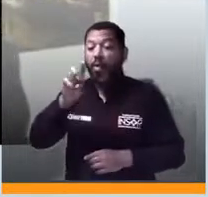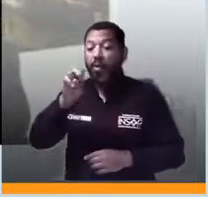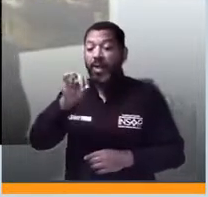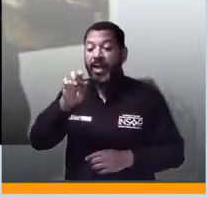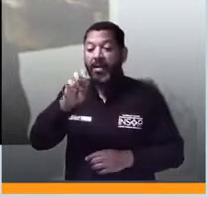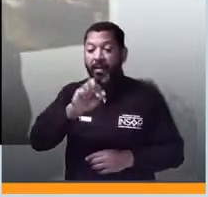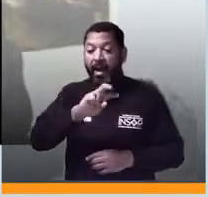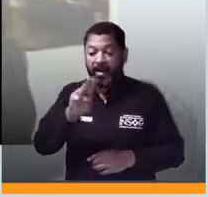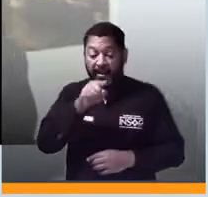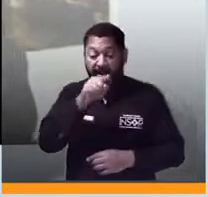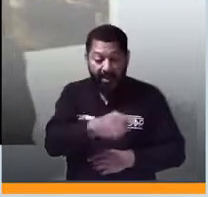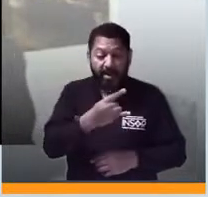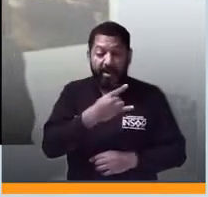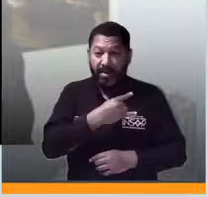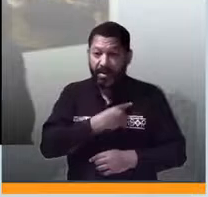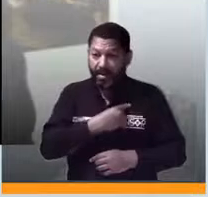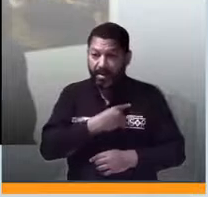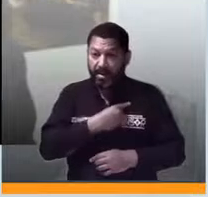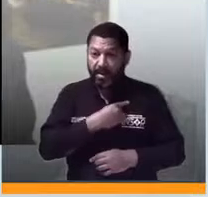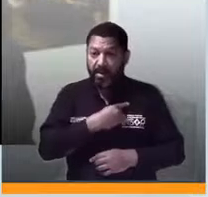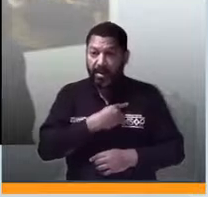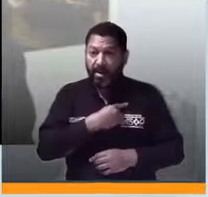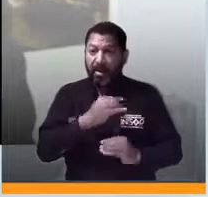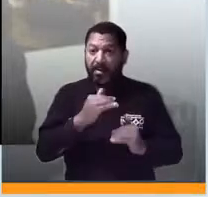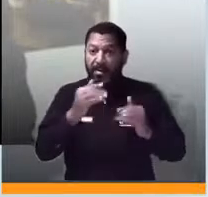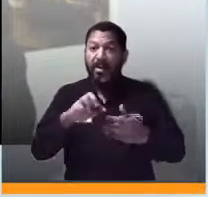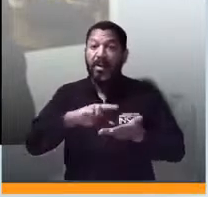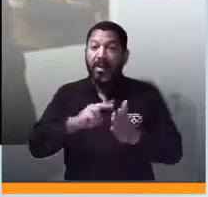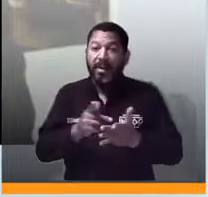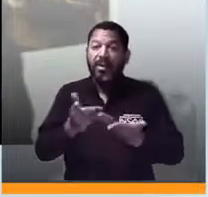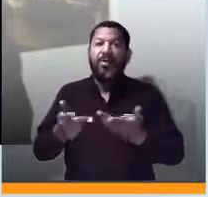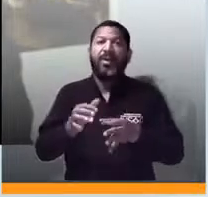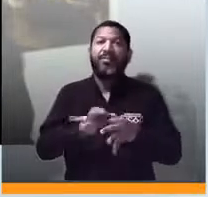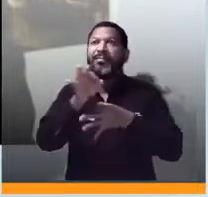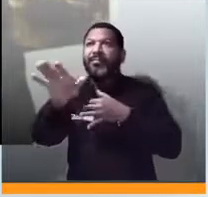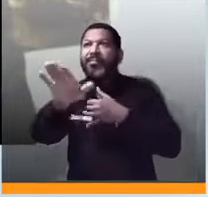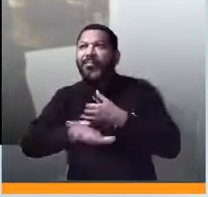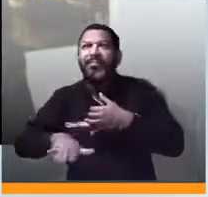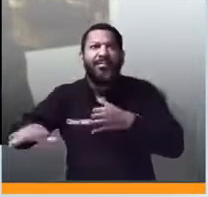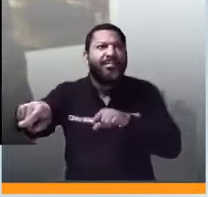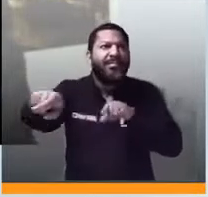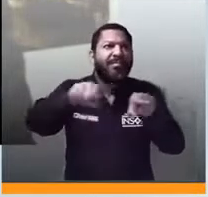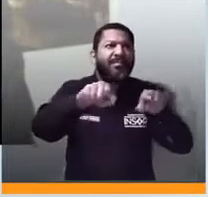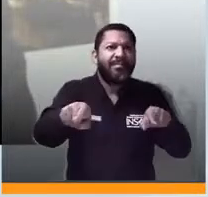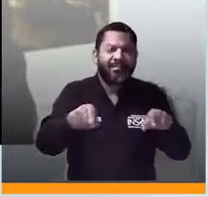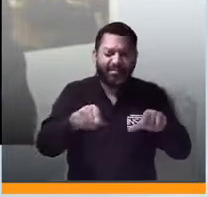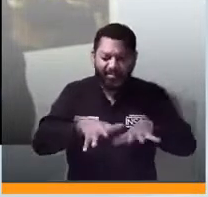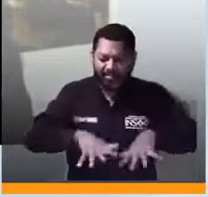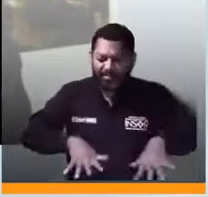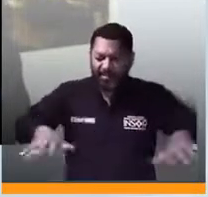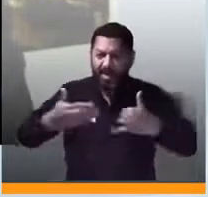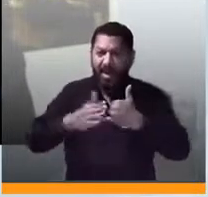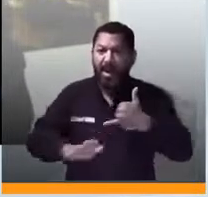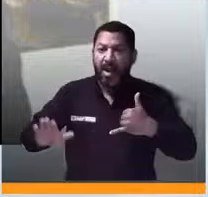institución universitaria de localidad, de provincia, que está inmersa en el territorio, en Magdalena Medio, pues